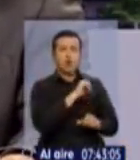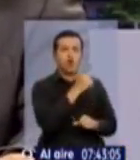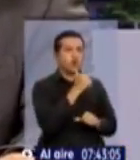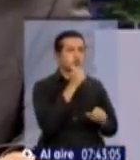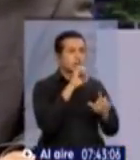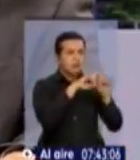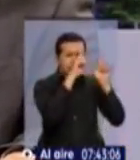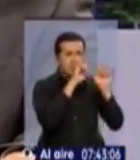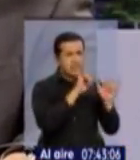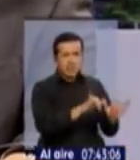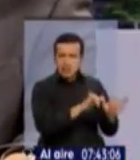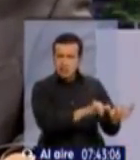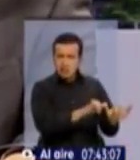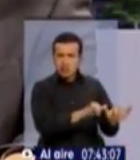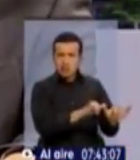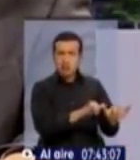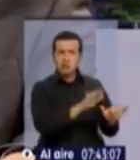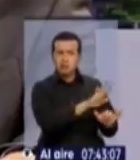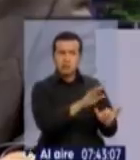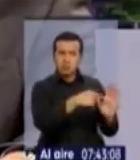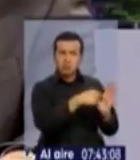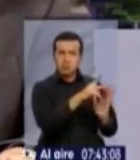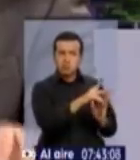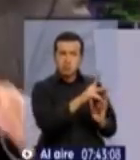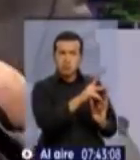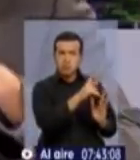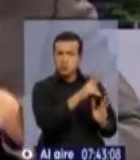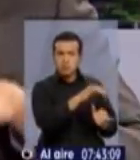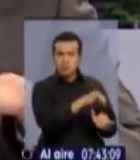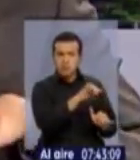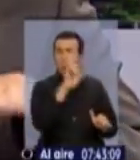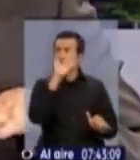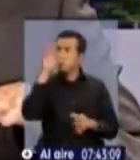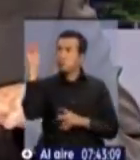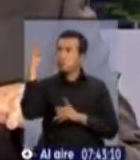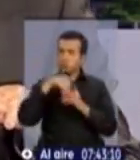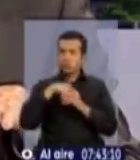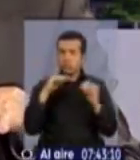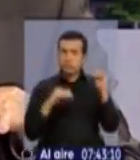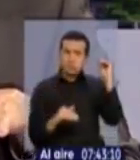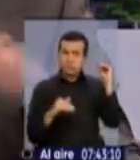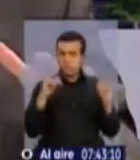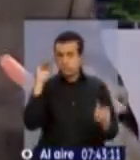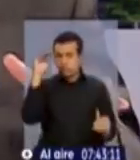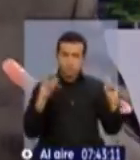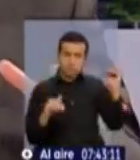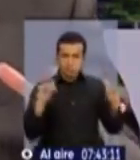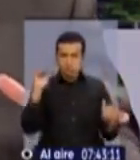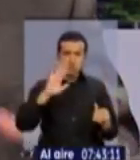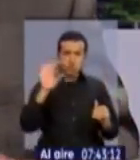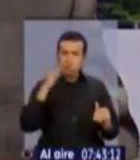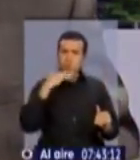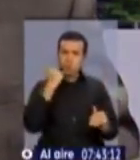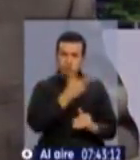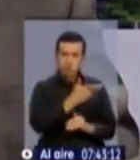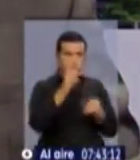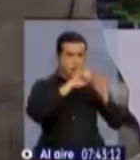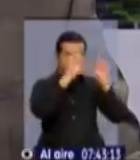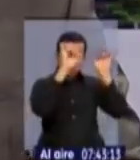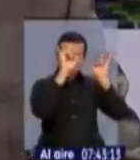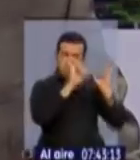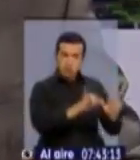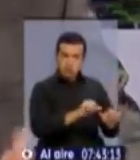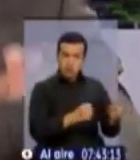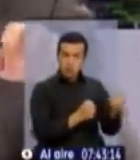exoneración de cinco años del impuesto a la renta hay un trato discriminatorio entre el uno y el otro por qué no darle más ventajas incluso el que estuvo aquí así que es un